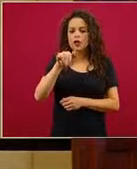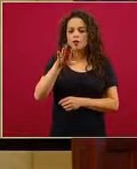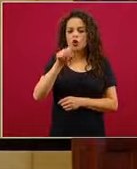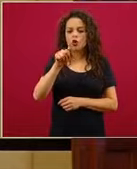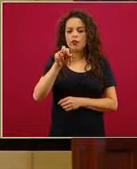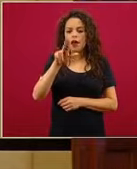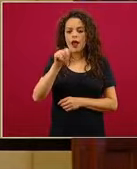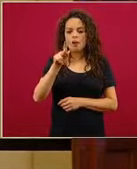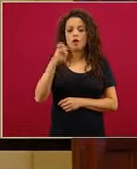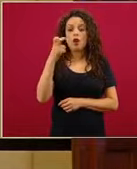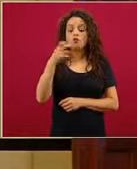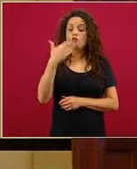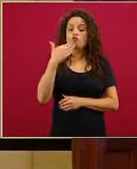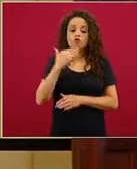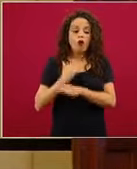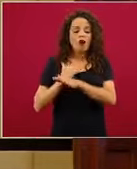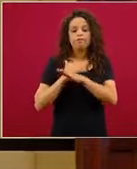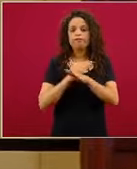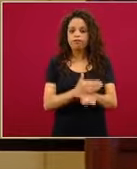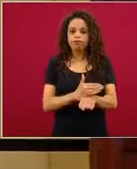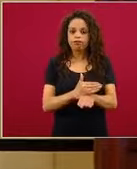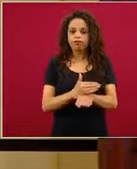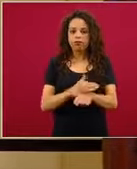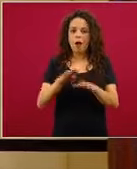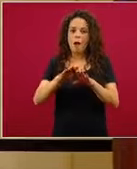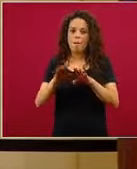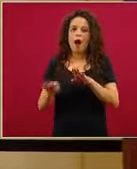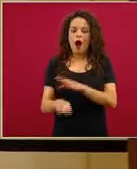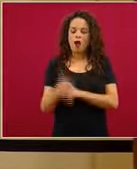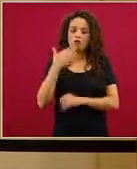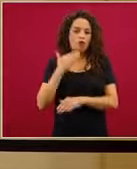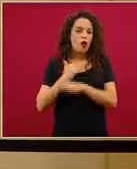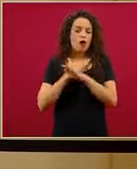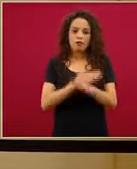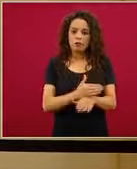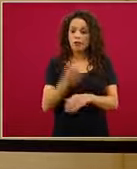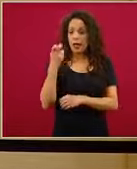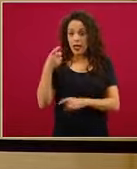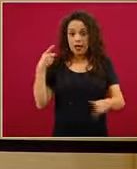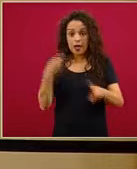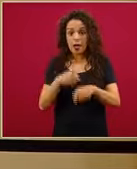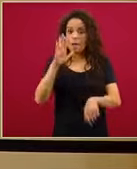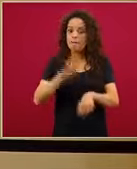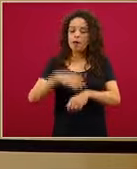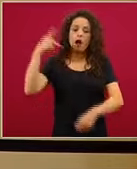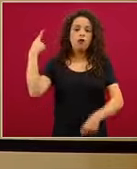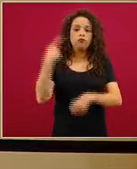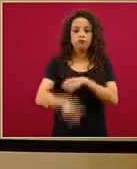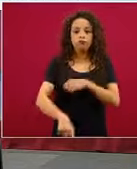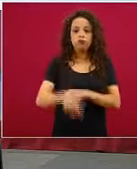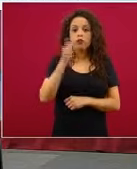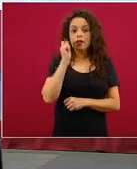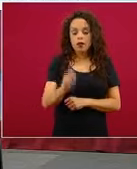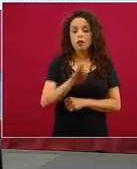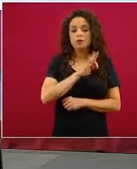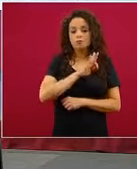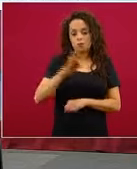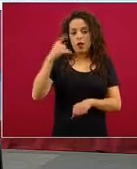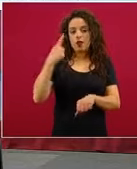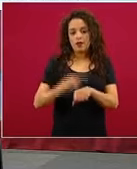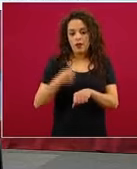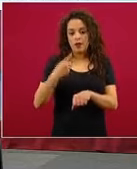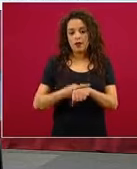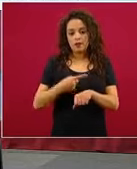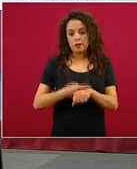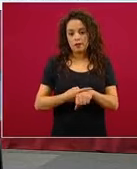defensas están bajas, como nosotros decimos. Estas personas están más en riesgo de tener la enfermedad